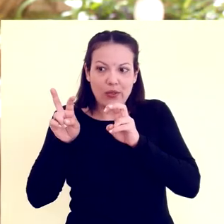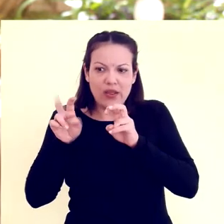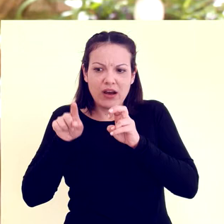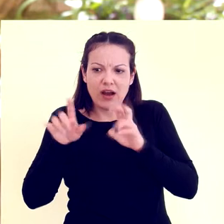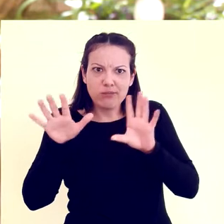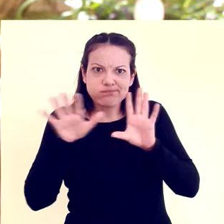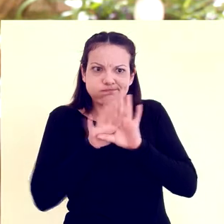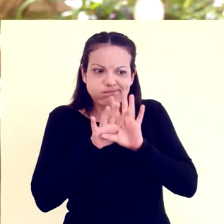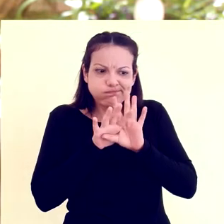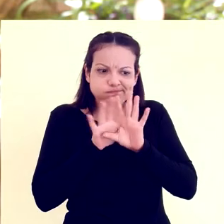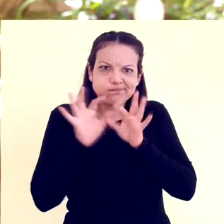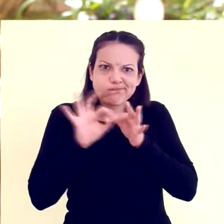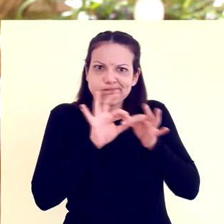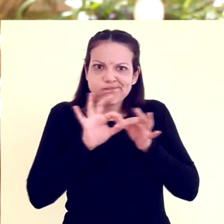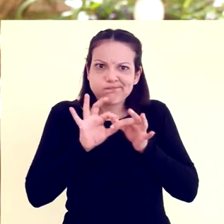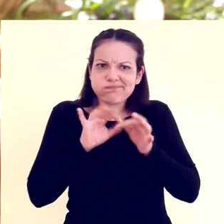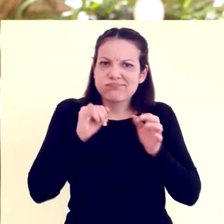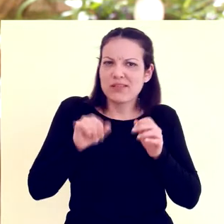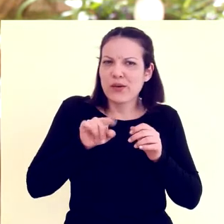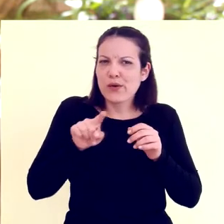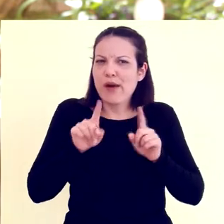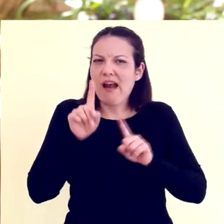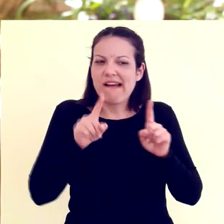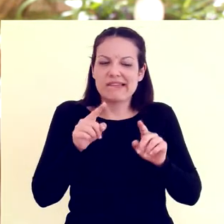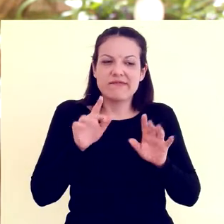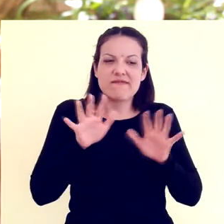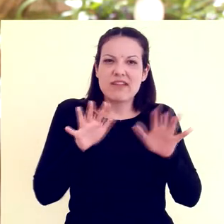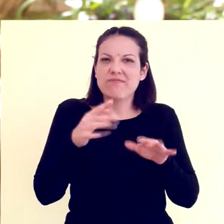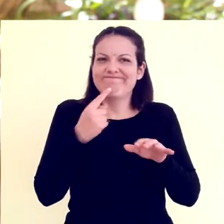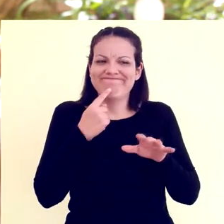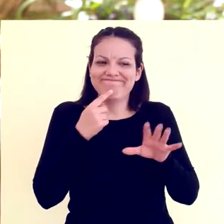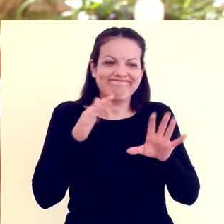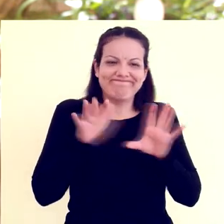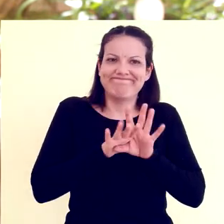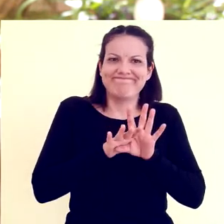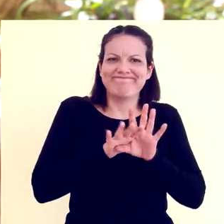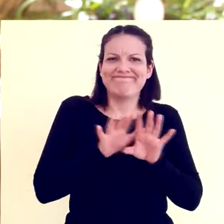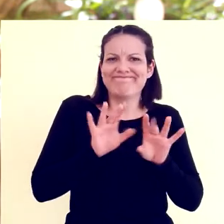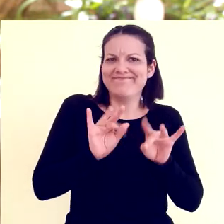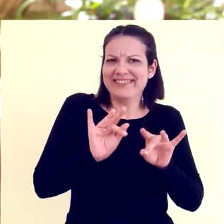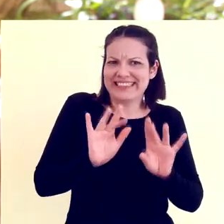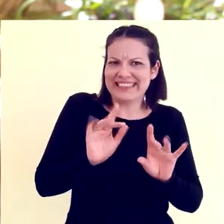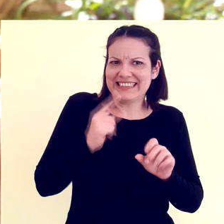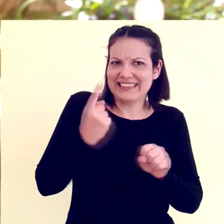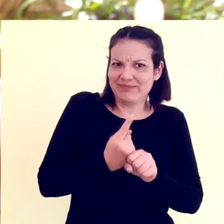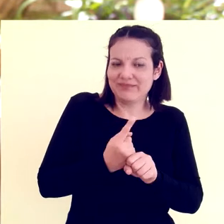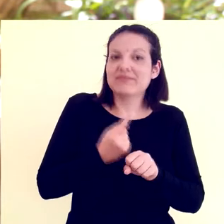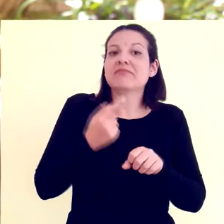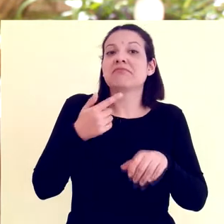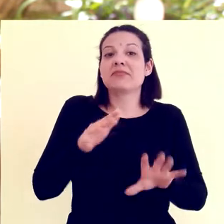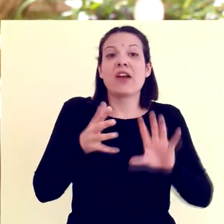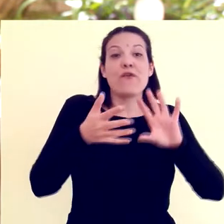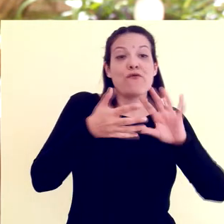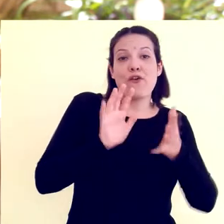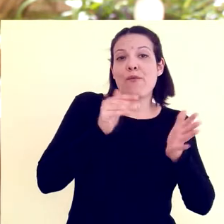forma, pienso. A veces hay algunas formas que por ahí no encaja bien el contenido, pero me parece que la forma